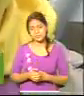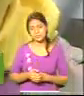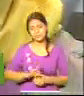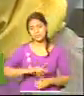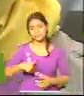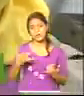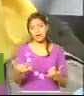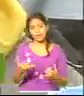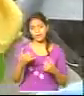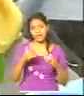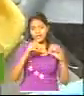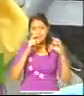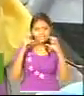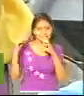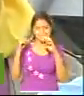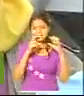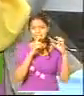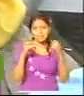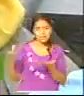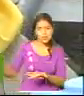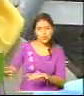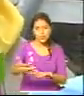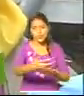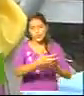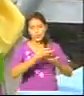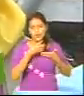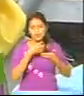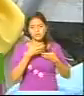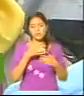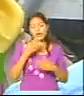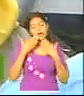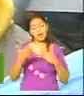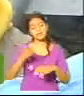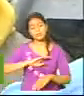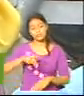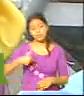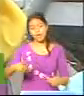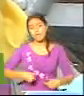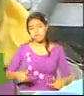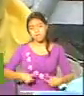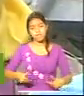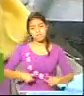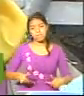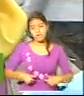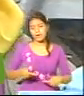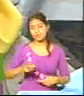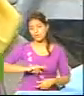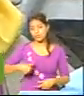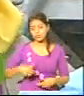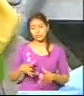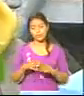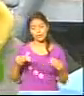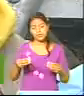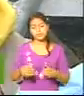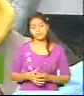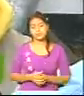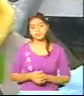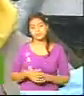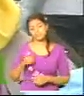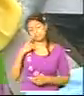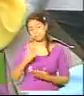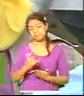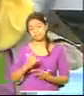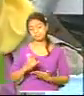Ahorita estamos cosechando el maíz, que gracias a nosotros, el esfuerzo de todos, vamos a